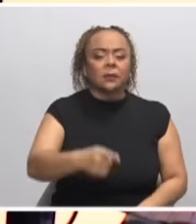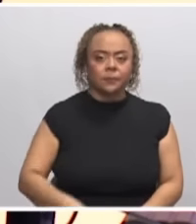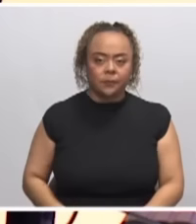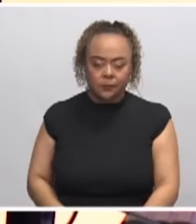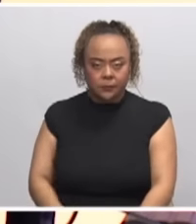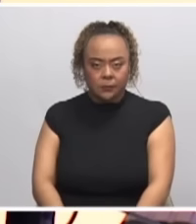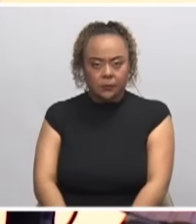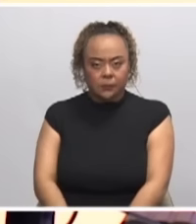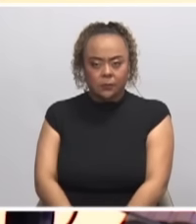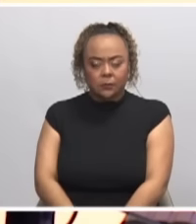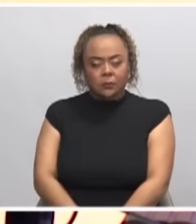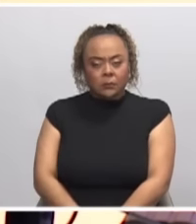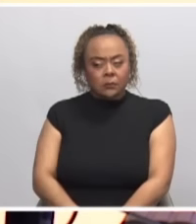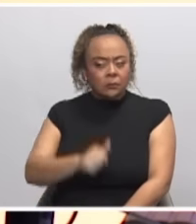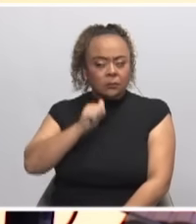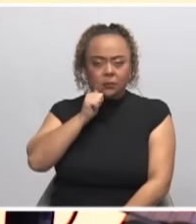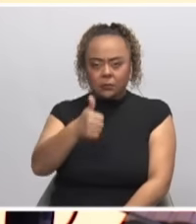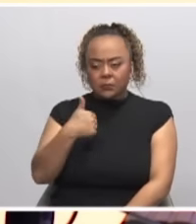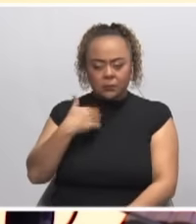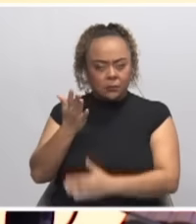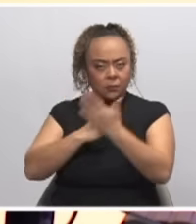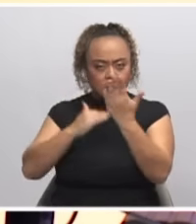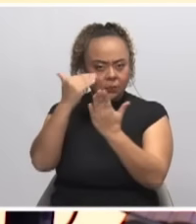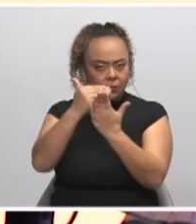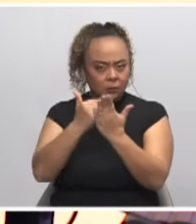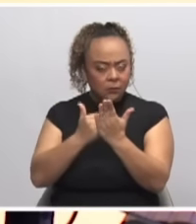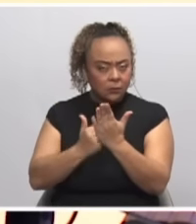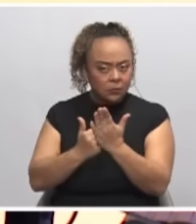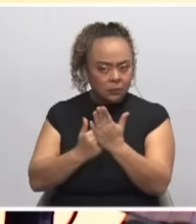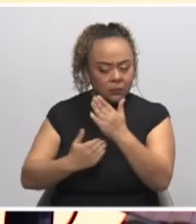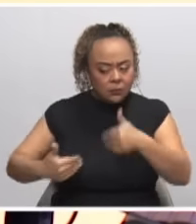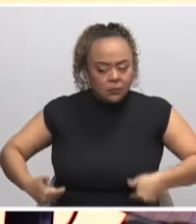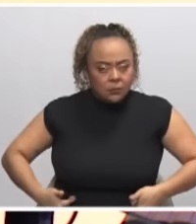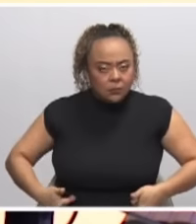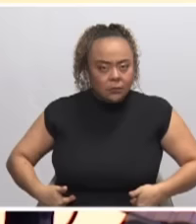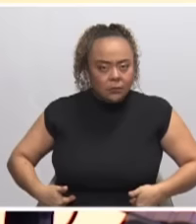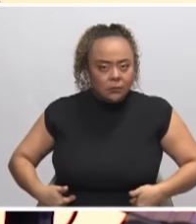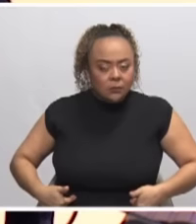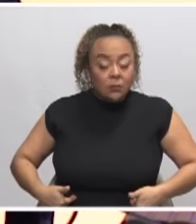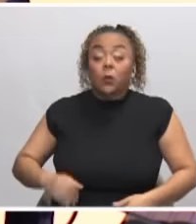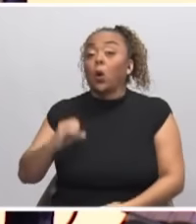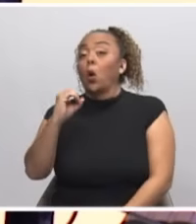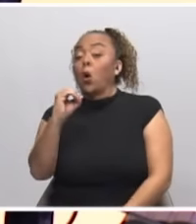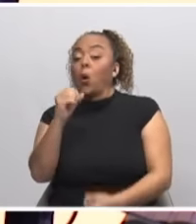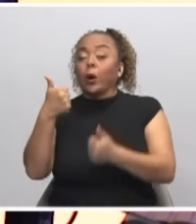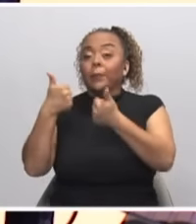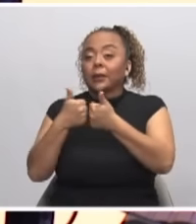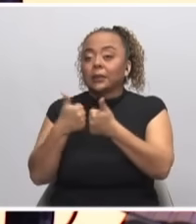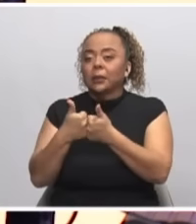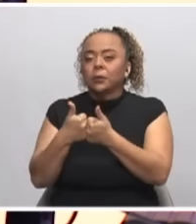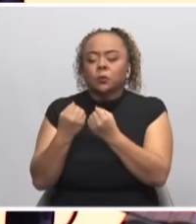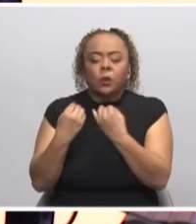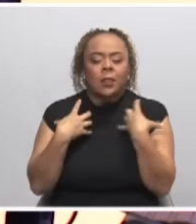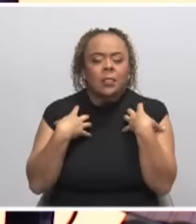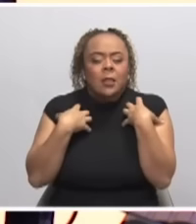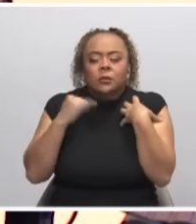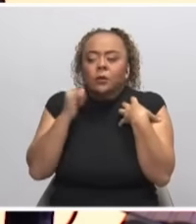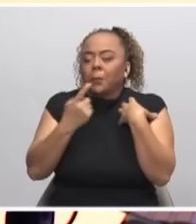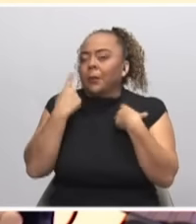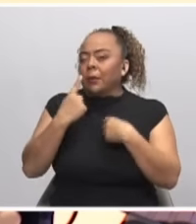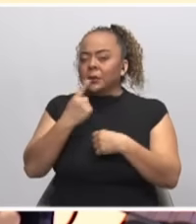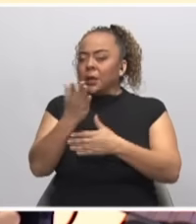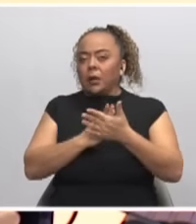decirla Será que mañana nos tira algunas líneas el técnico de la selección nacional o el partido es muy tenso como para soltar